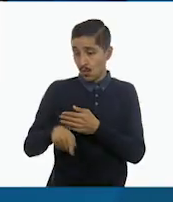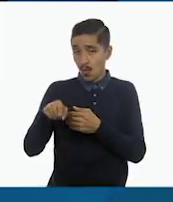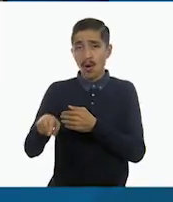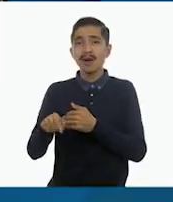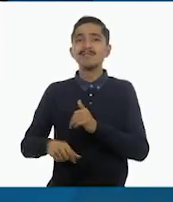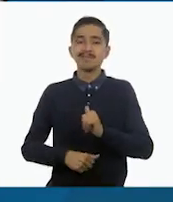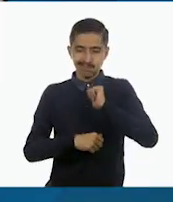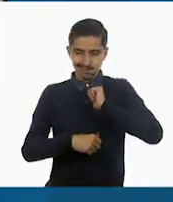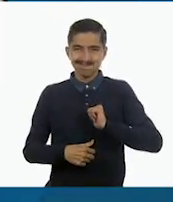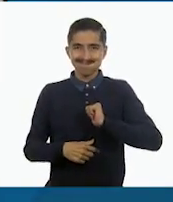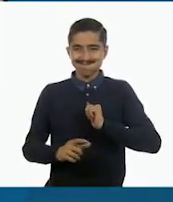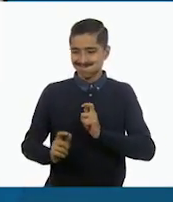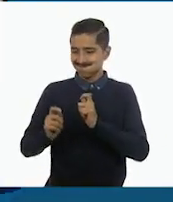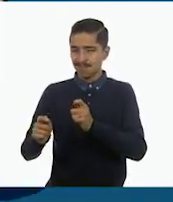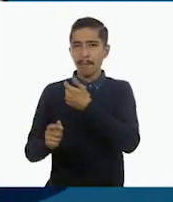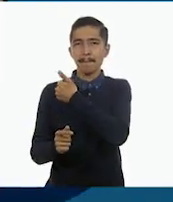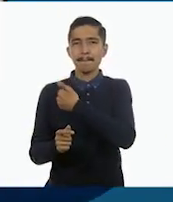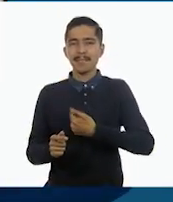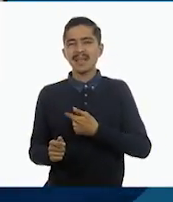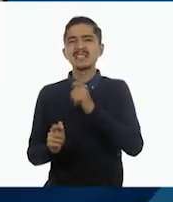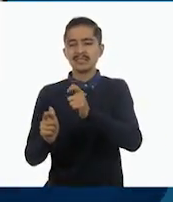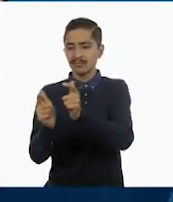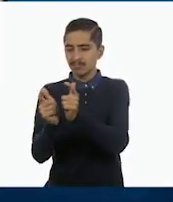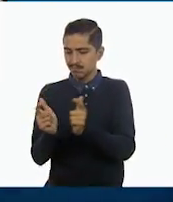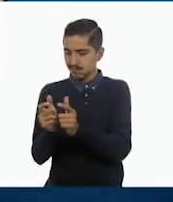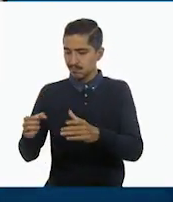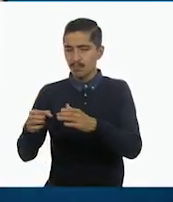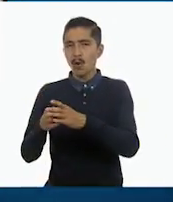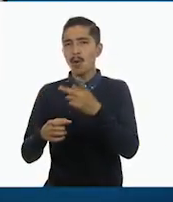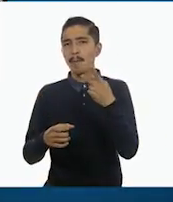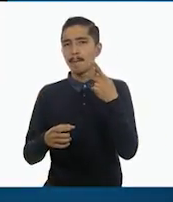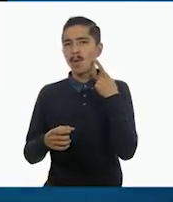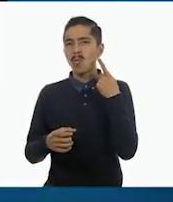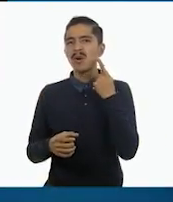candidato presidencial del Partido Nacional